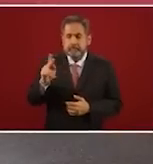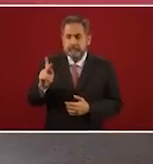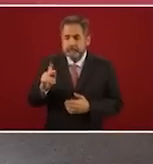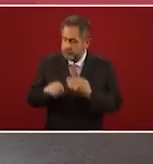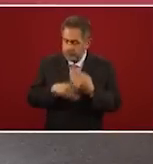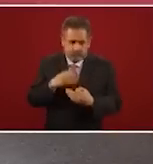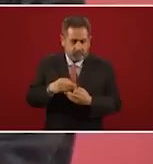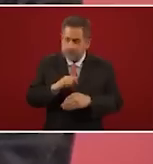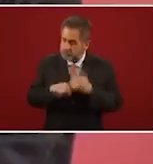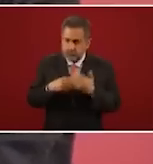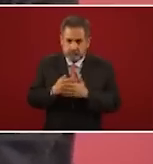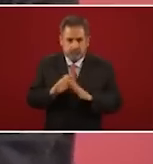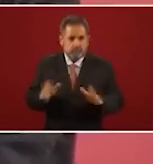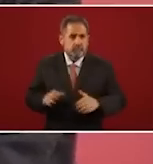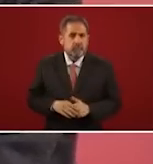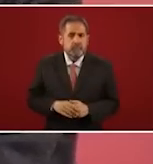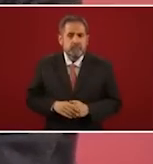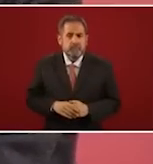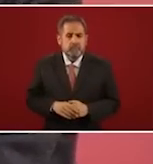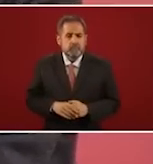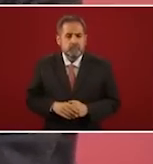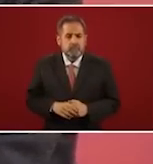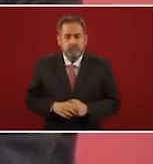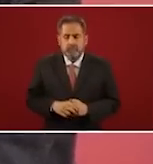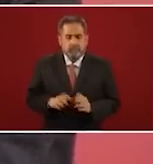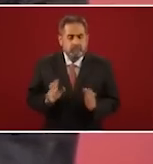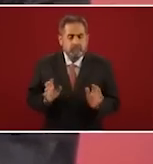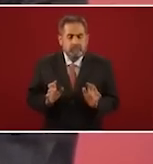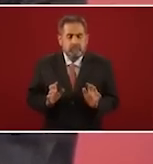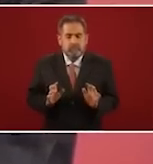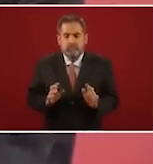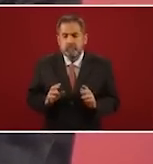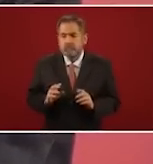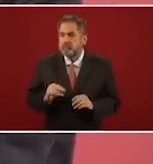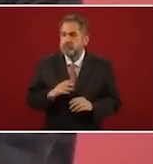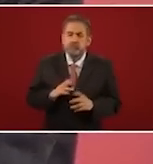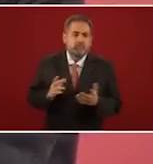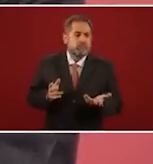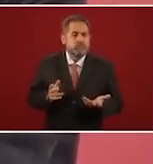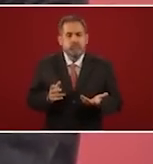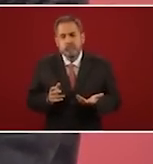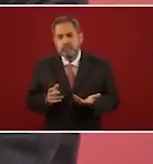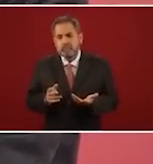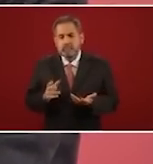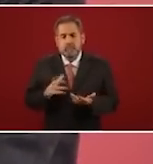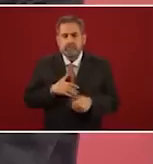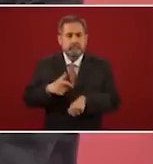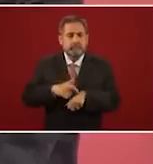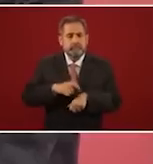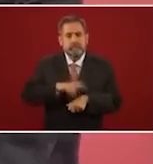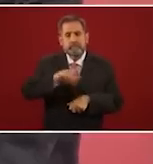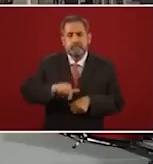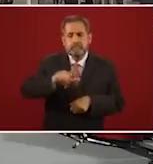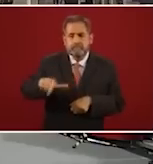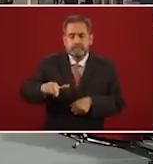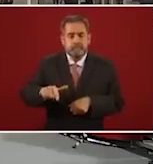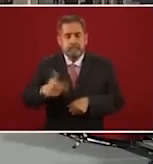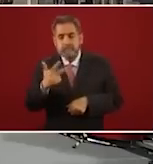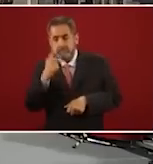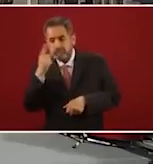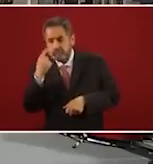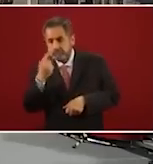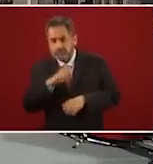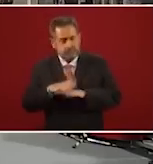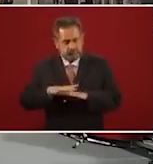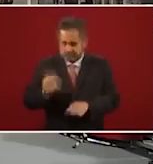pero ya, o sea, no hay tiempo, no son 8 horas,